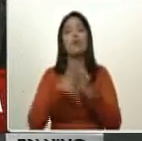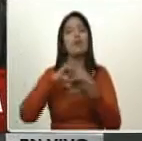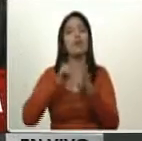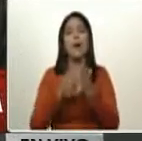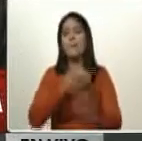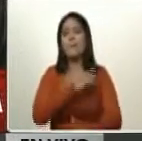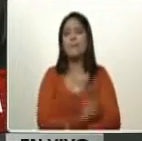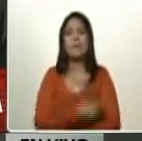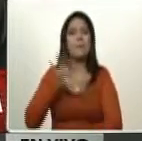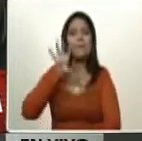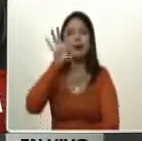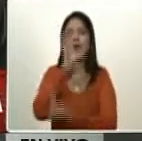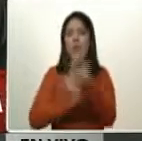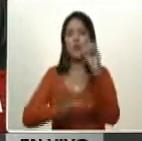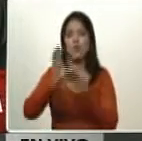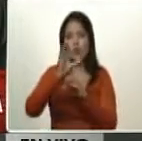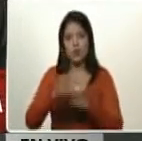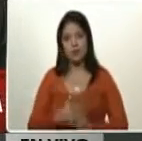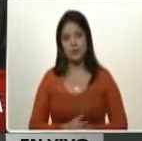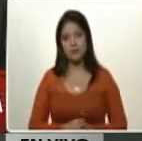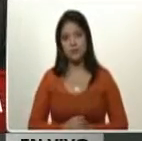de nación cultural.